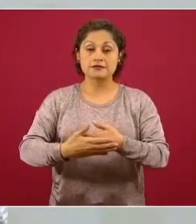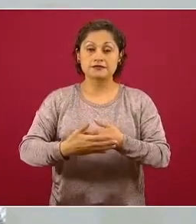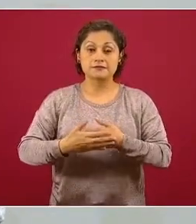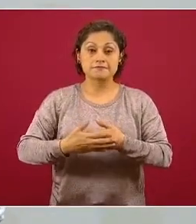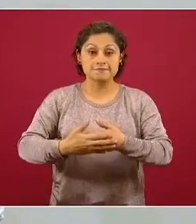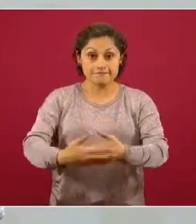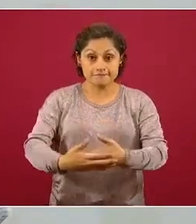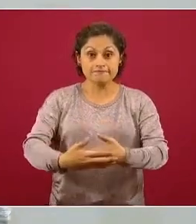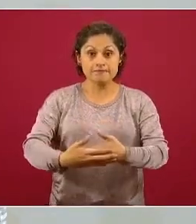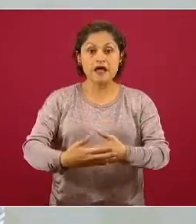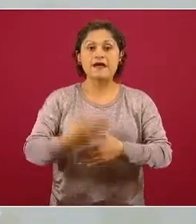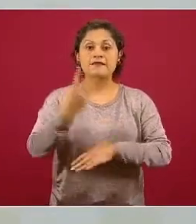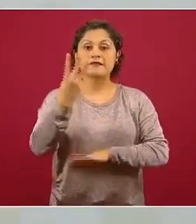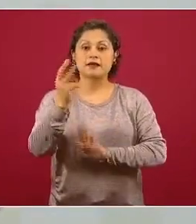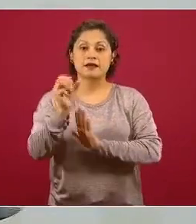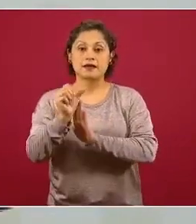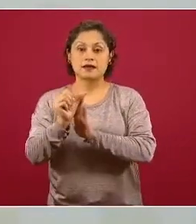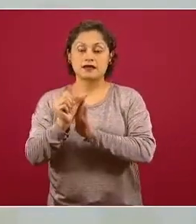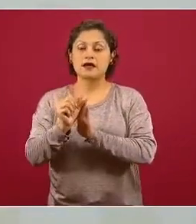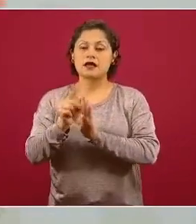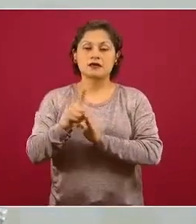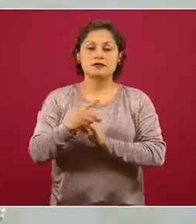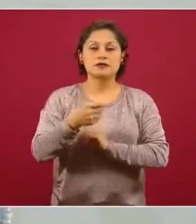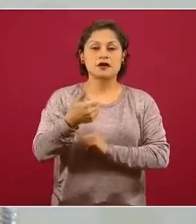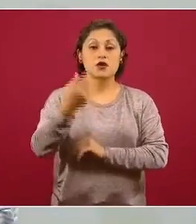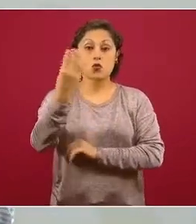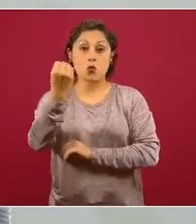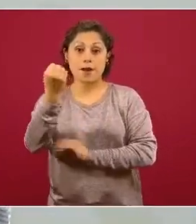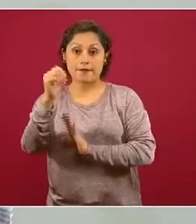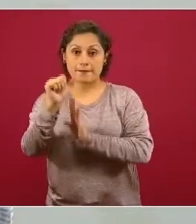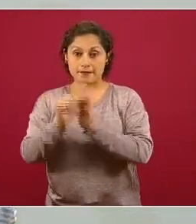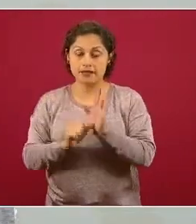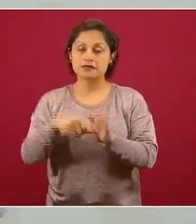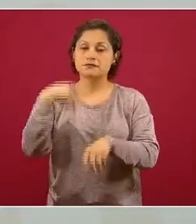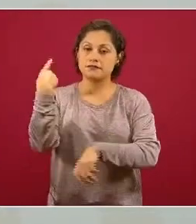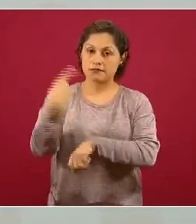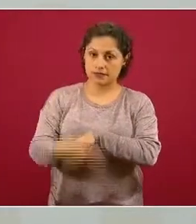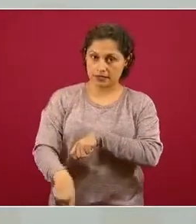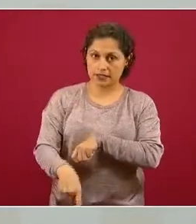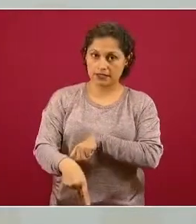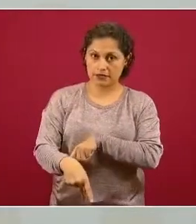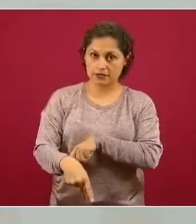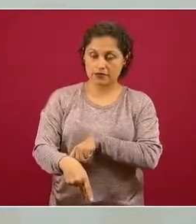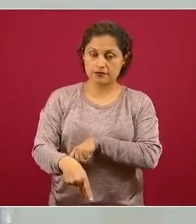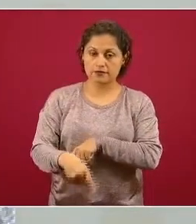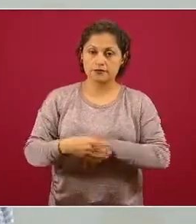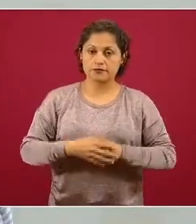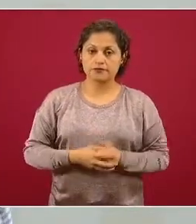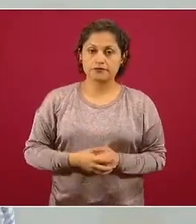último trimestre de embarazo. Entonces eso pues le pone